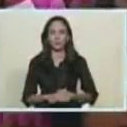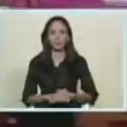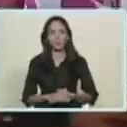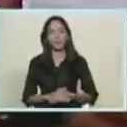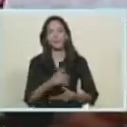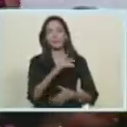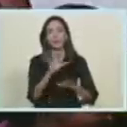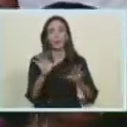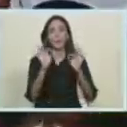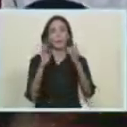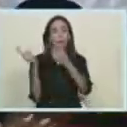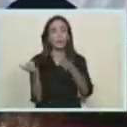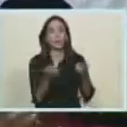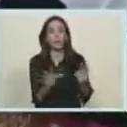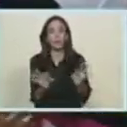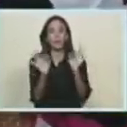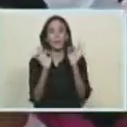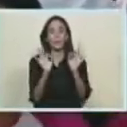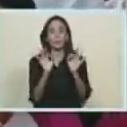Invitado especial.